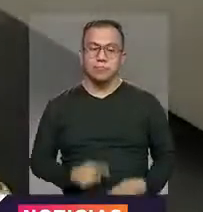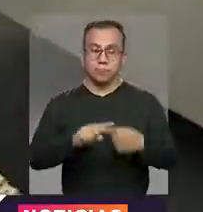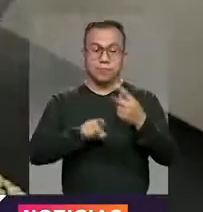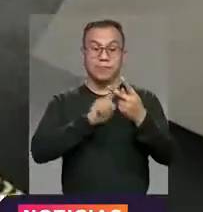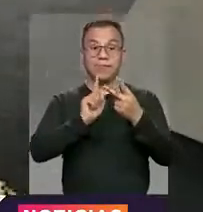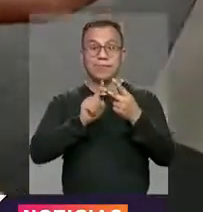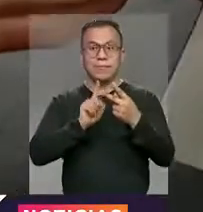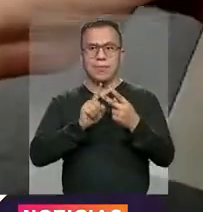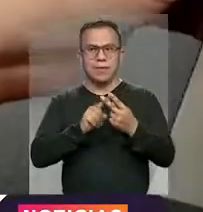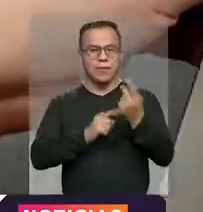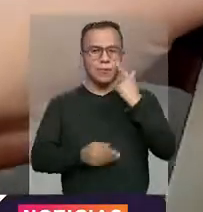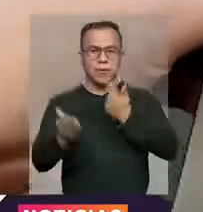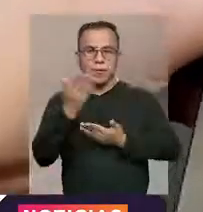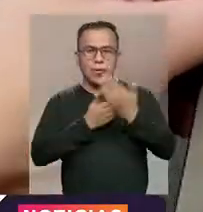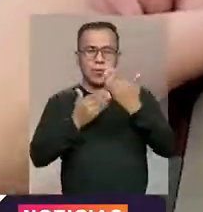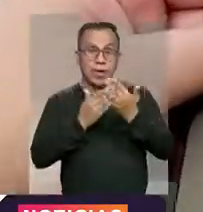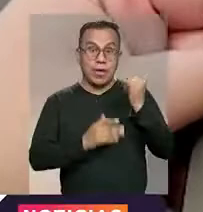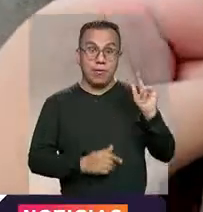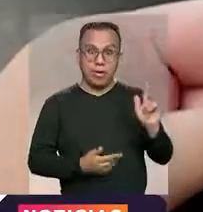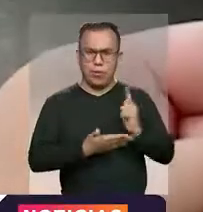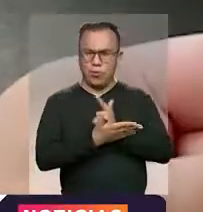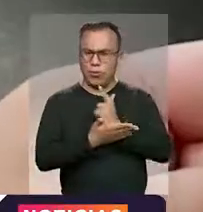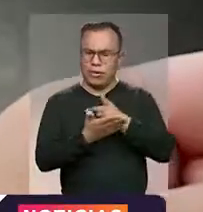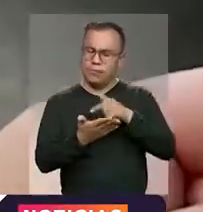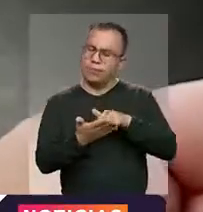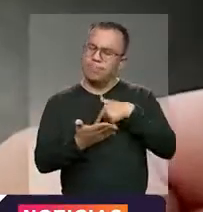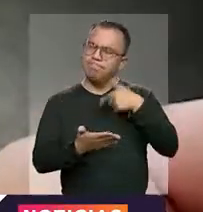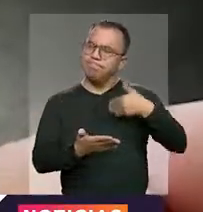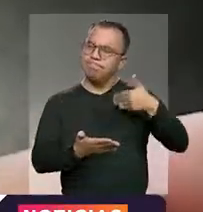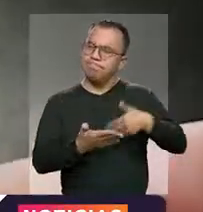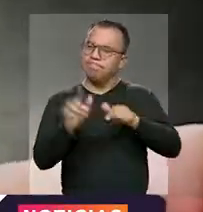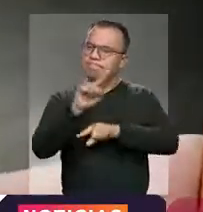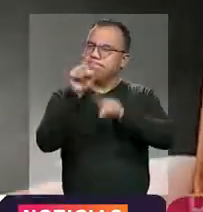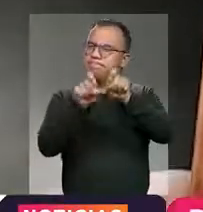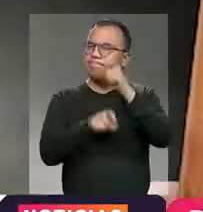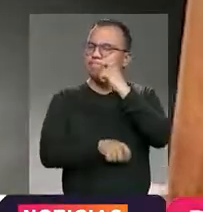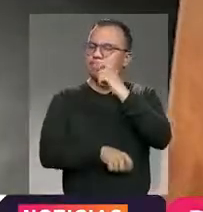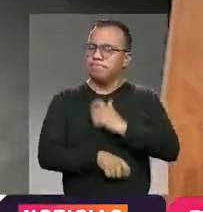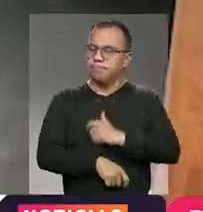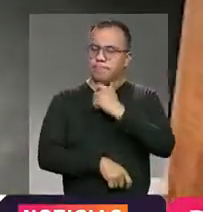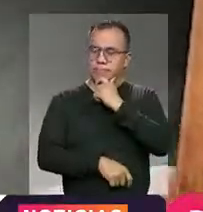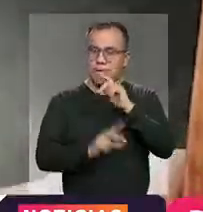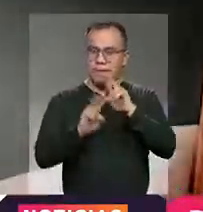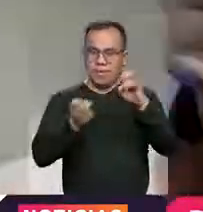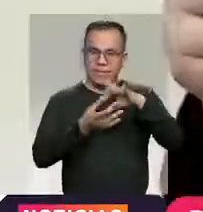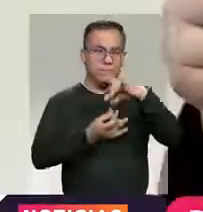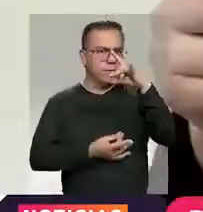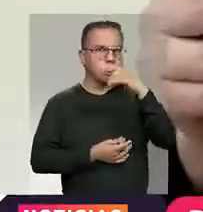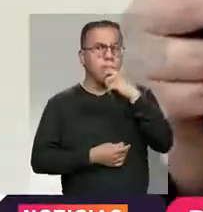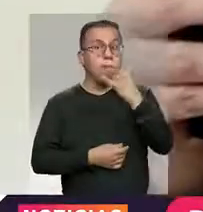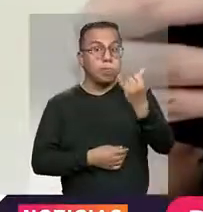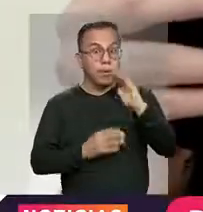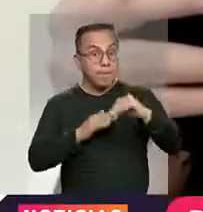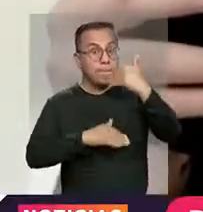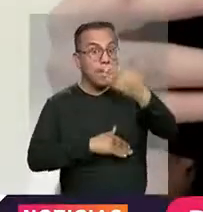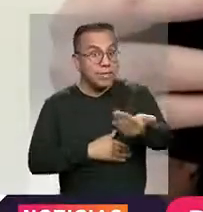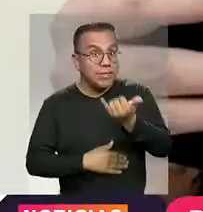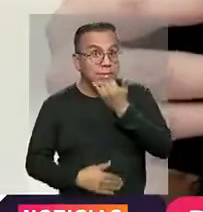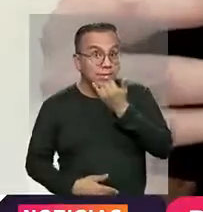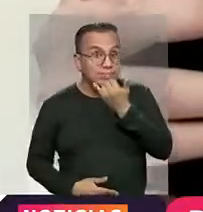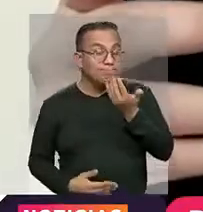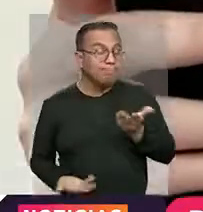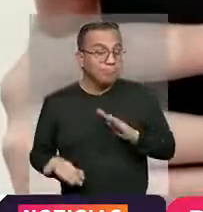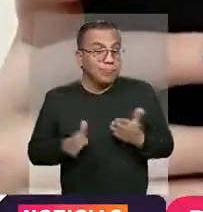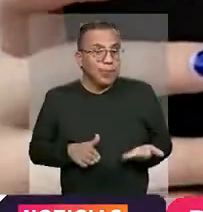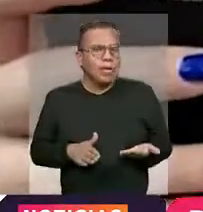Continuamos con La prueba de Mado Martínez, un libro que plantea la constante pregunta de la humanidad sobre el plano espiritual. ¿Existe el más allá? Esta